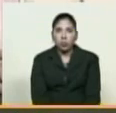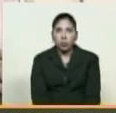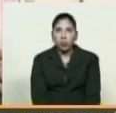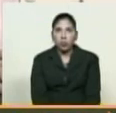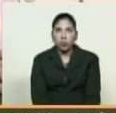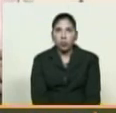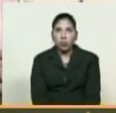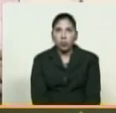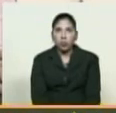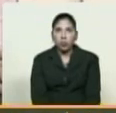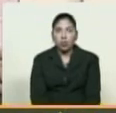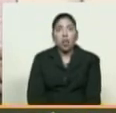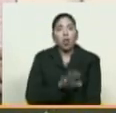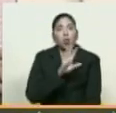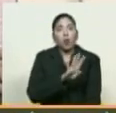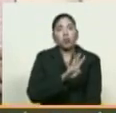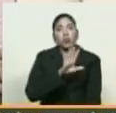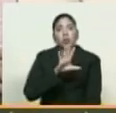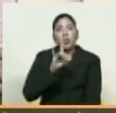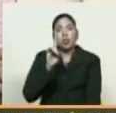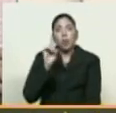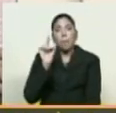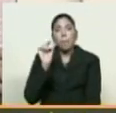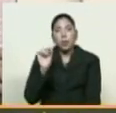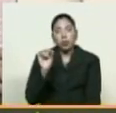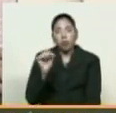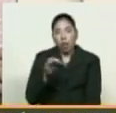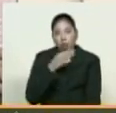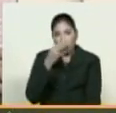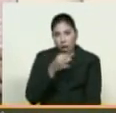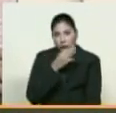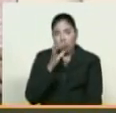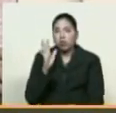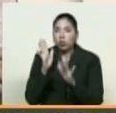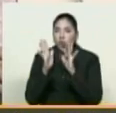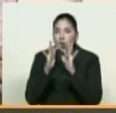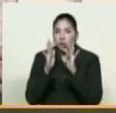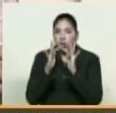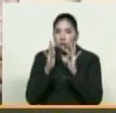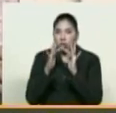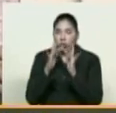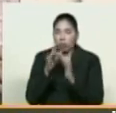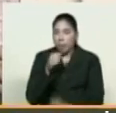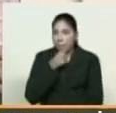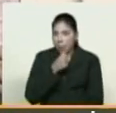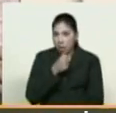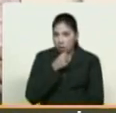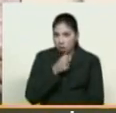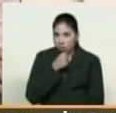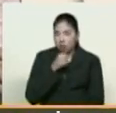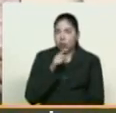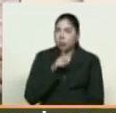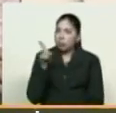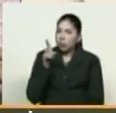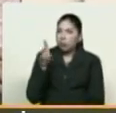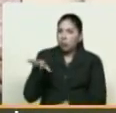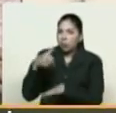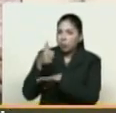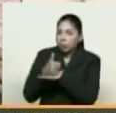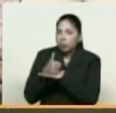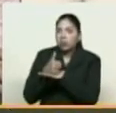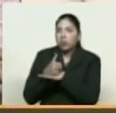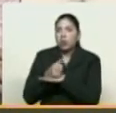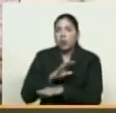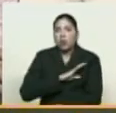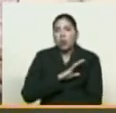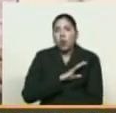Bien, regresamos a nuestro país, 4:51 minutos de la tarde. Hasta ahora establecemos un contacto con nuestra periodista Javiene Chirinos. Ella se encuentra en la Dirección Nacional del Partido Socialista Unido